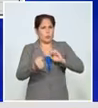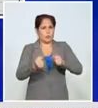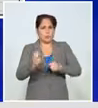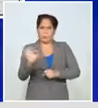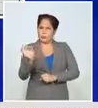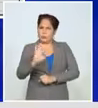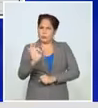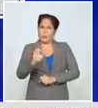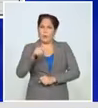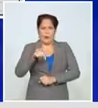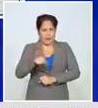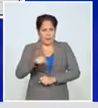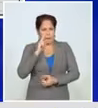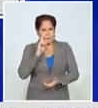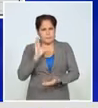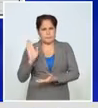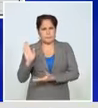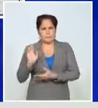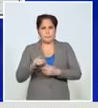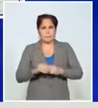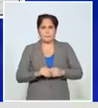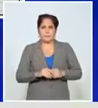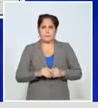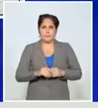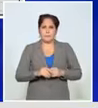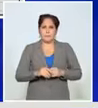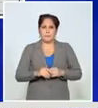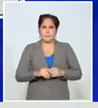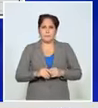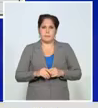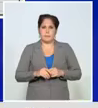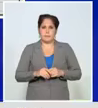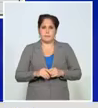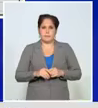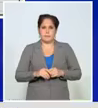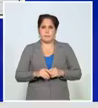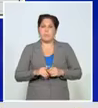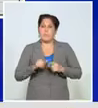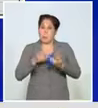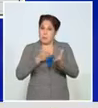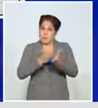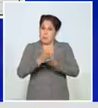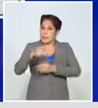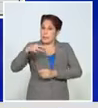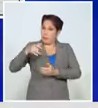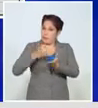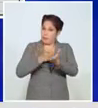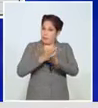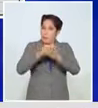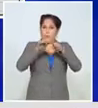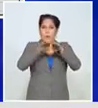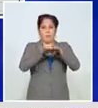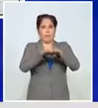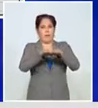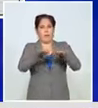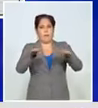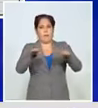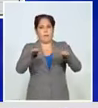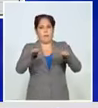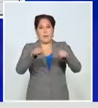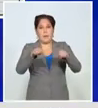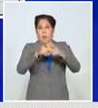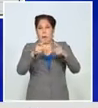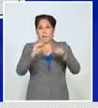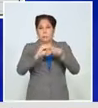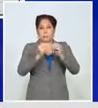determinado, pero ahí ustedes ven que ahora se mantiene en una estabilidad, y la mayor transmisión